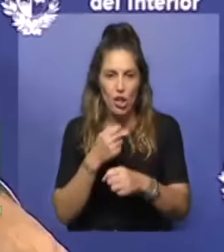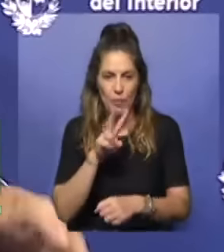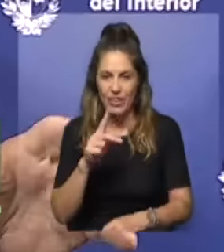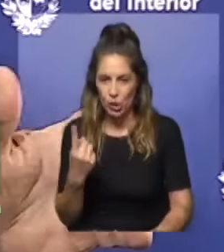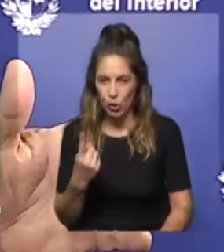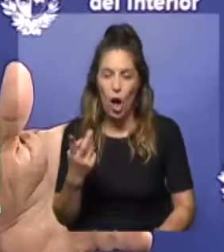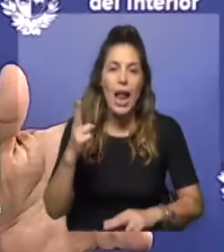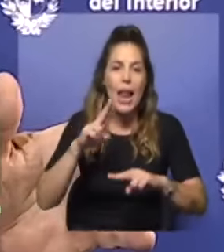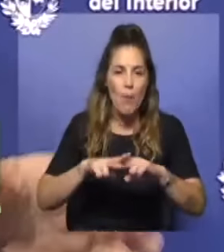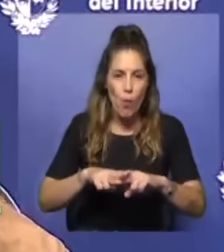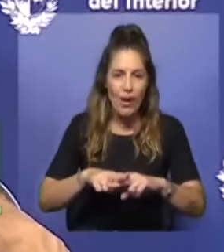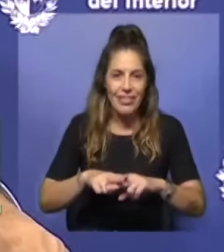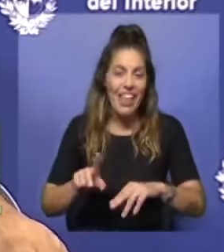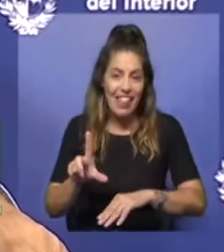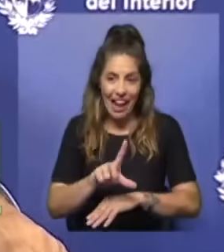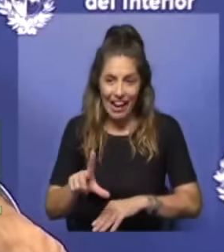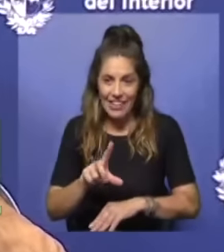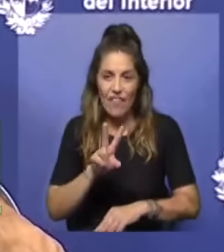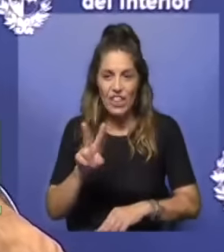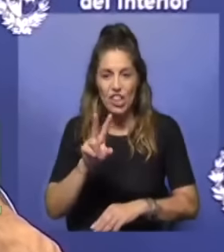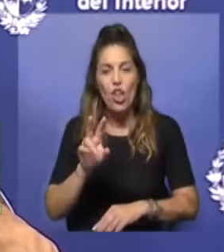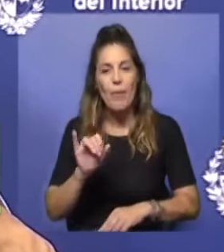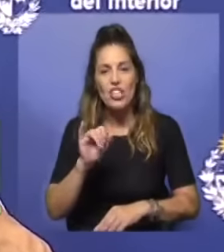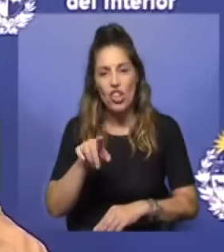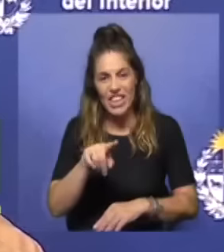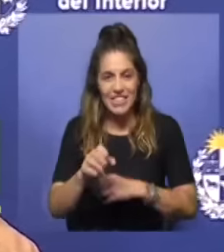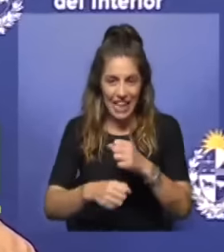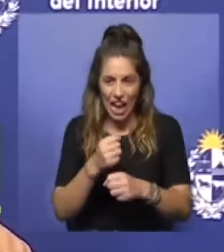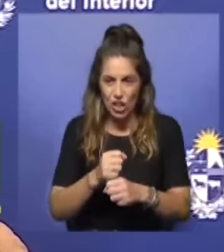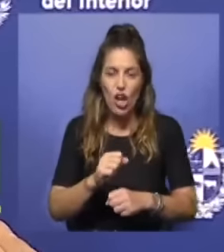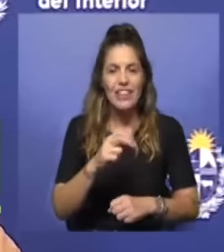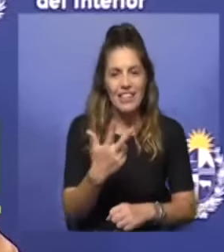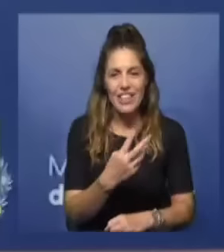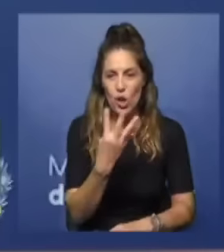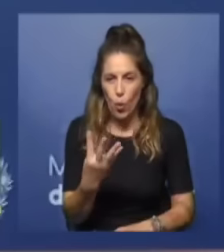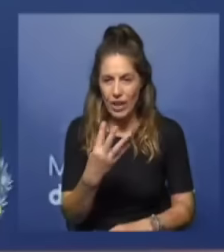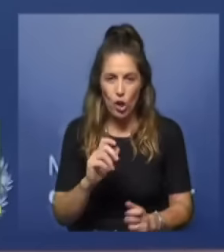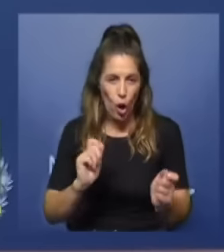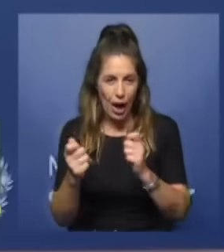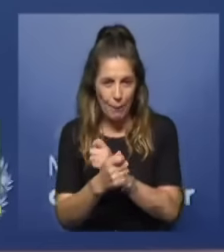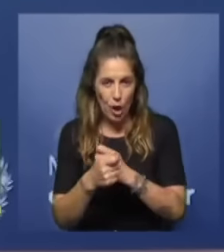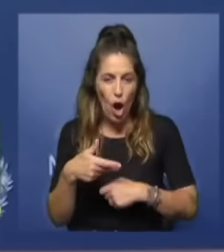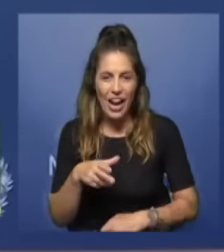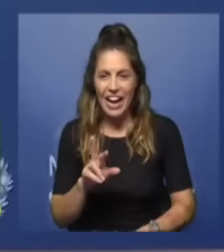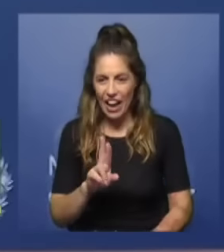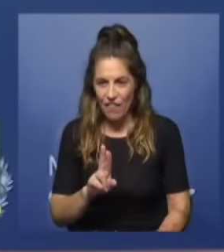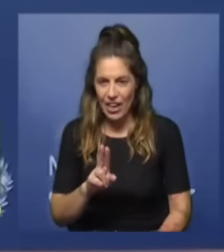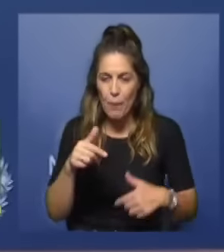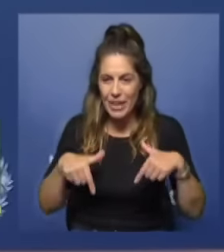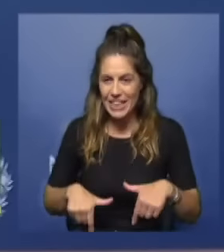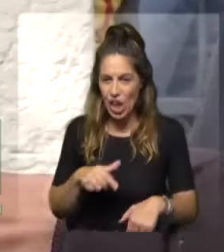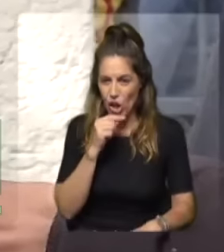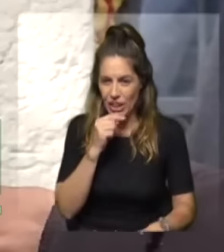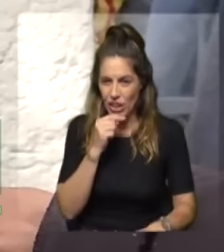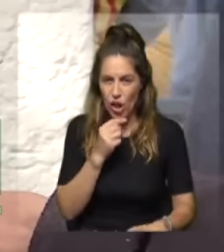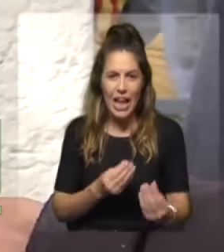fallecimiento de Jorge Larrañaga el 22 de mayo de ese mismo año motivó el tercer y cuarto cambio con el paso de Luis Alberto gber al Ministerio del interior y el